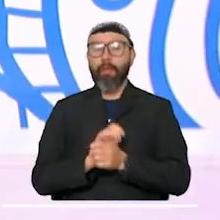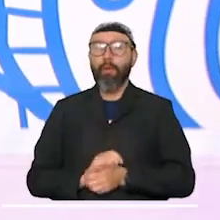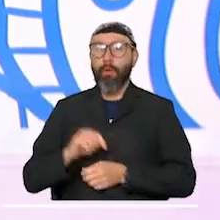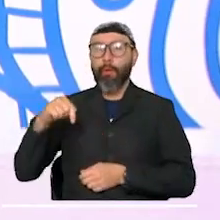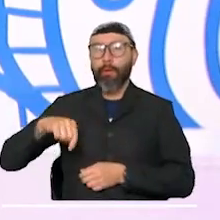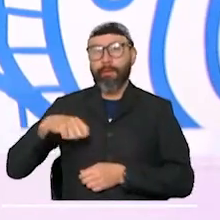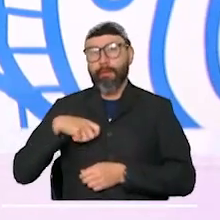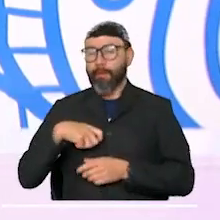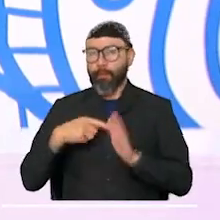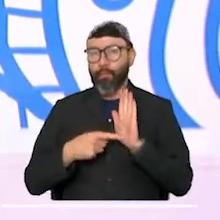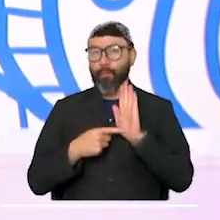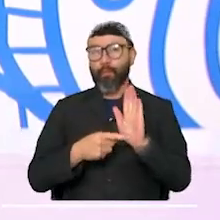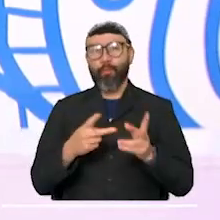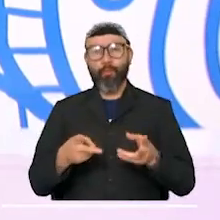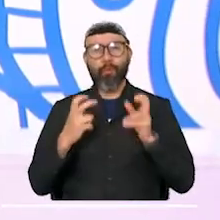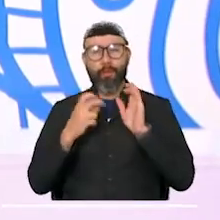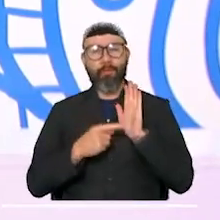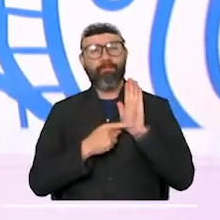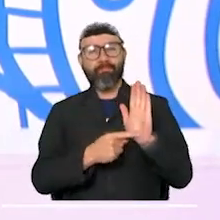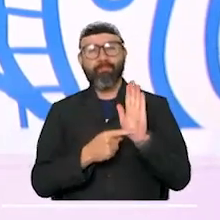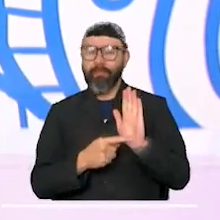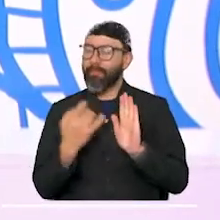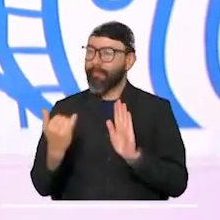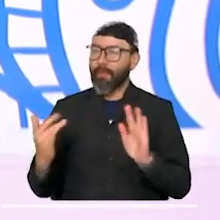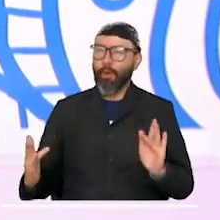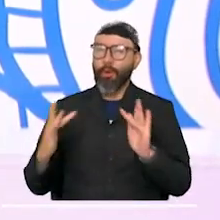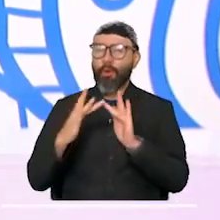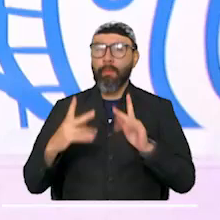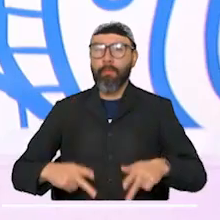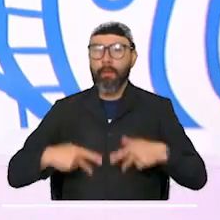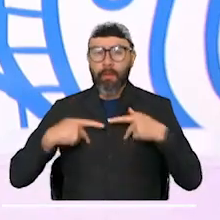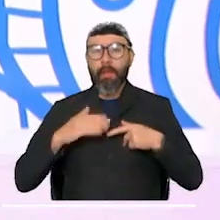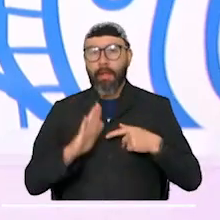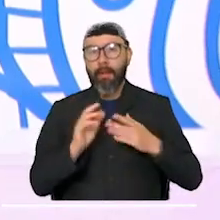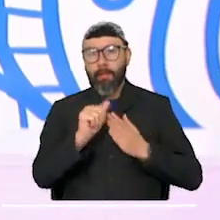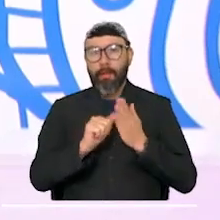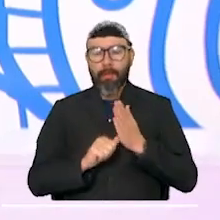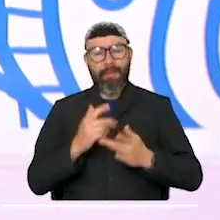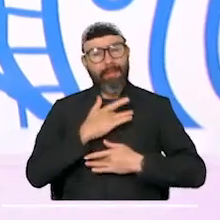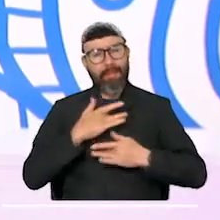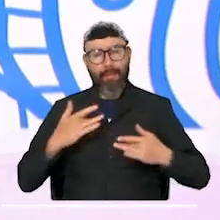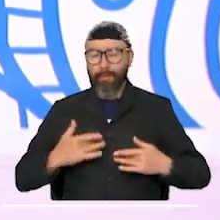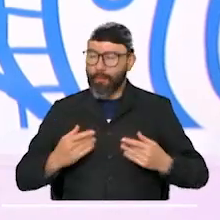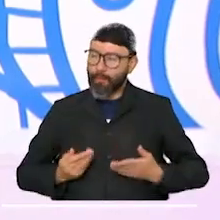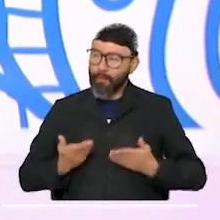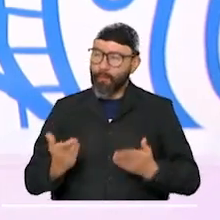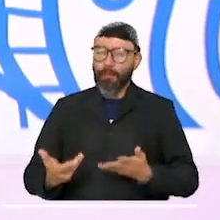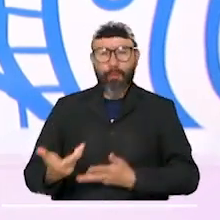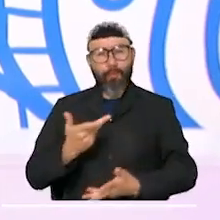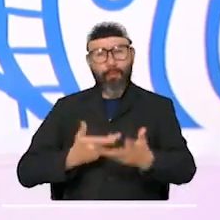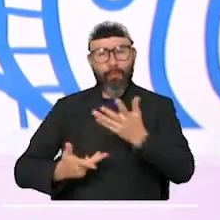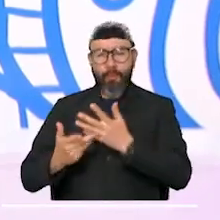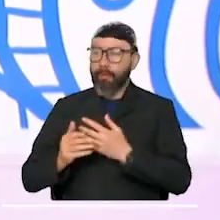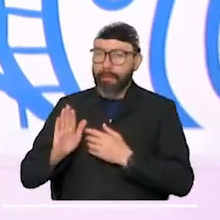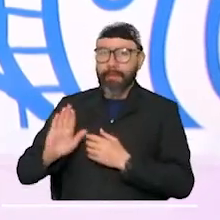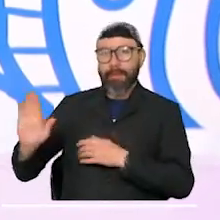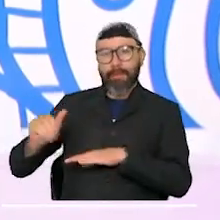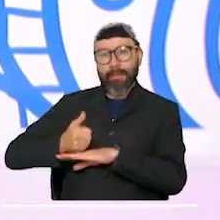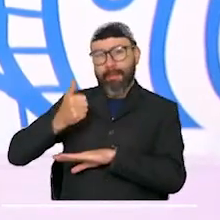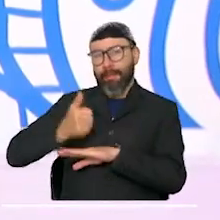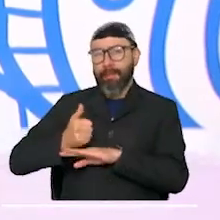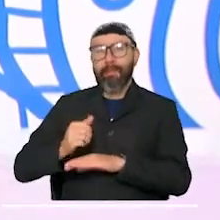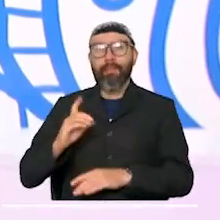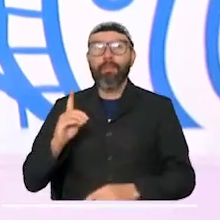nuevo capítulo de conexión vital el programa de salud bienestar de divulgación del Doctor Rojas que más